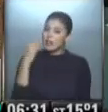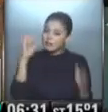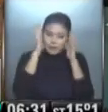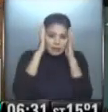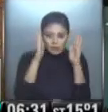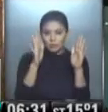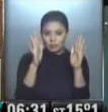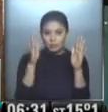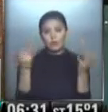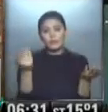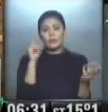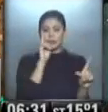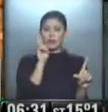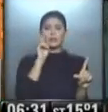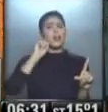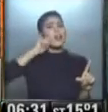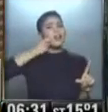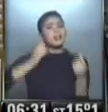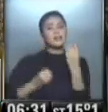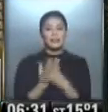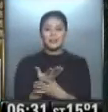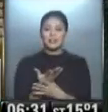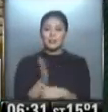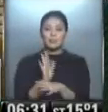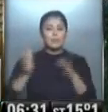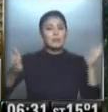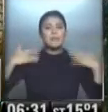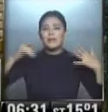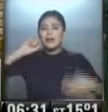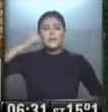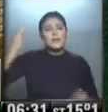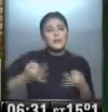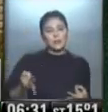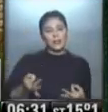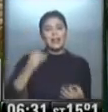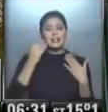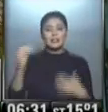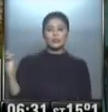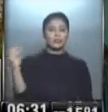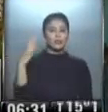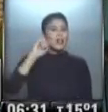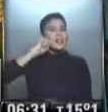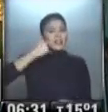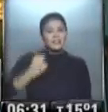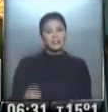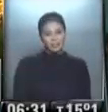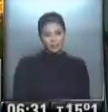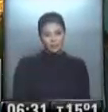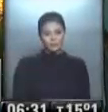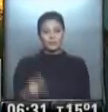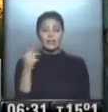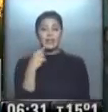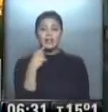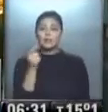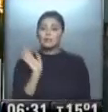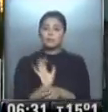mucha atención, pero mira lo que está esta mañana de primavera fantástica, con ese sol precioso. ¿Vos sabés,